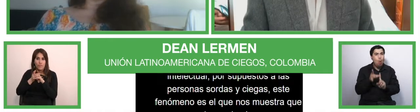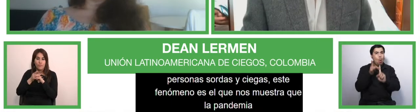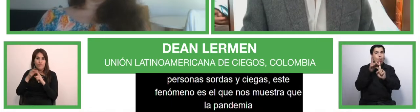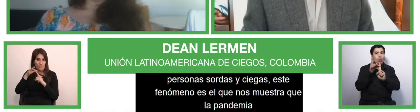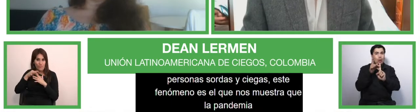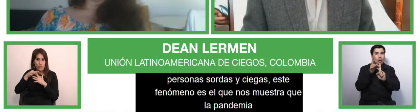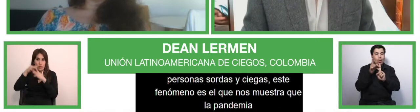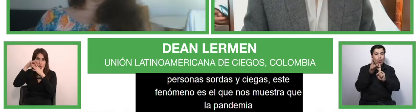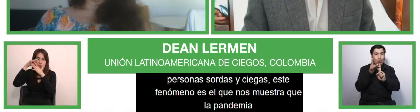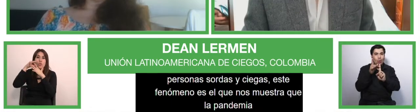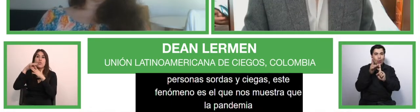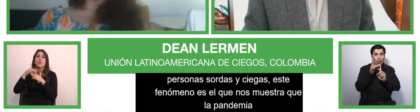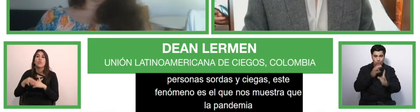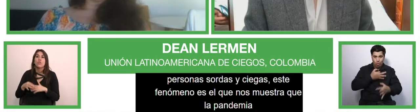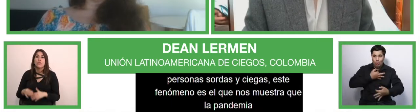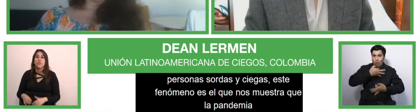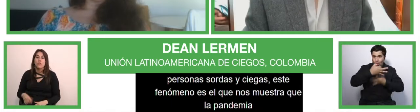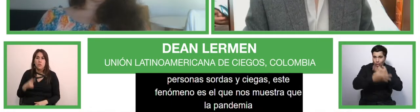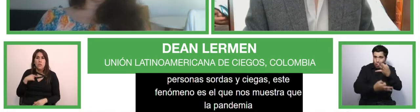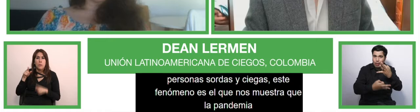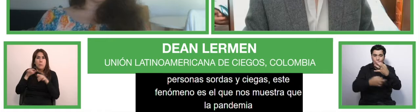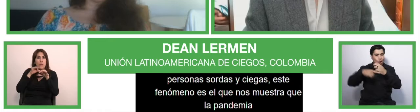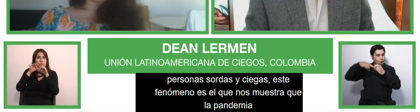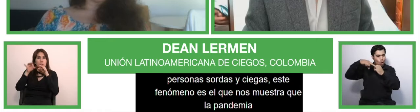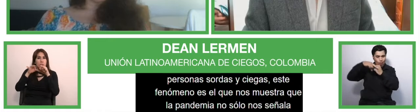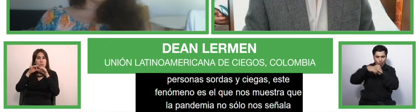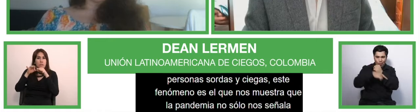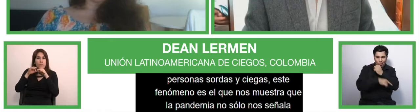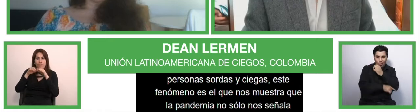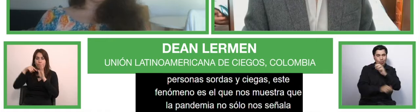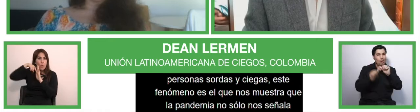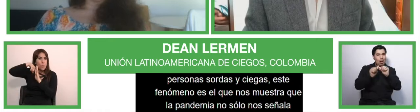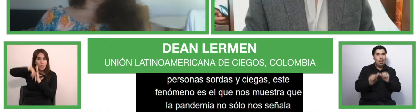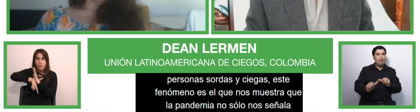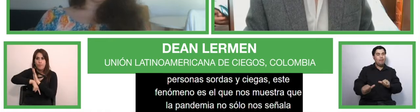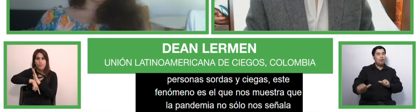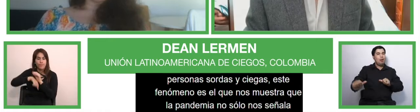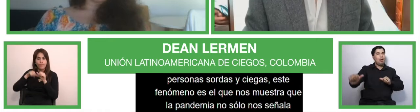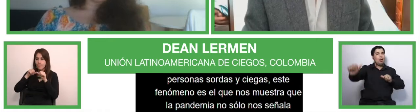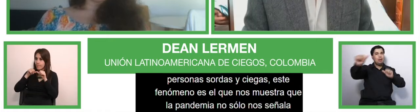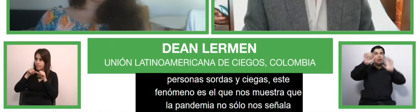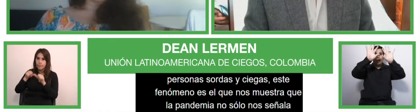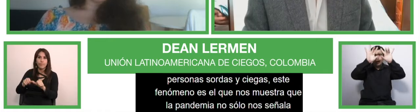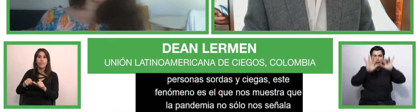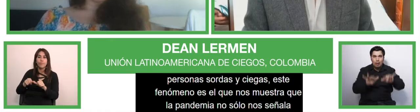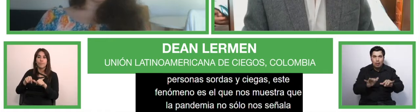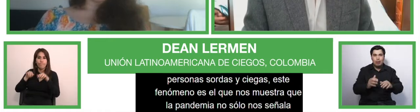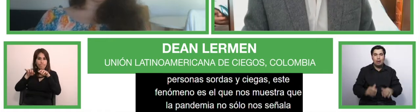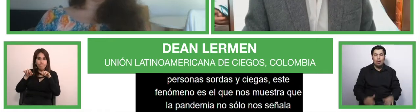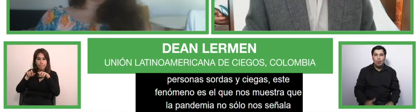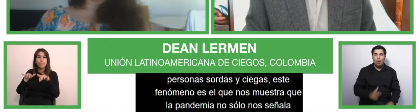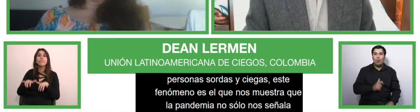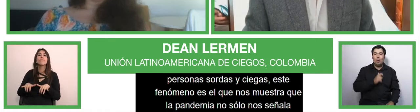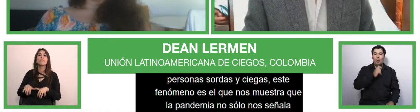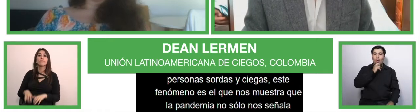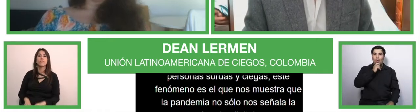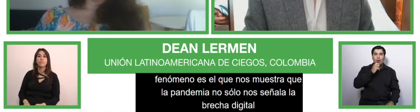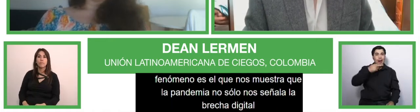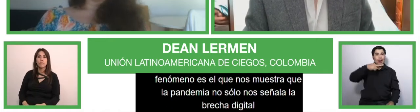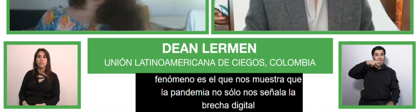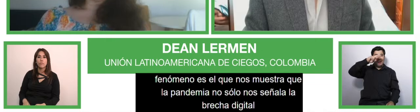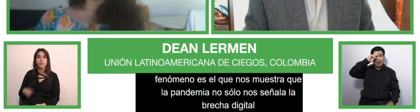nos señala lo profundo de la brecha digital, lo inexpugnable de la brecha digital, sino que